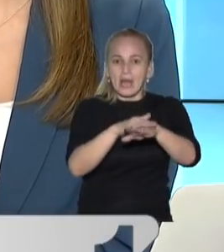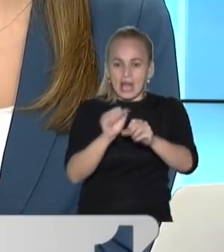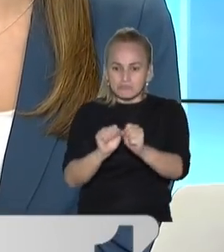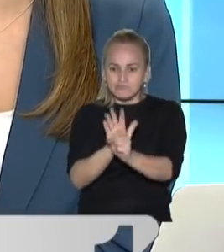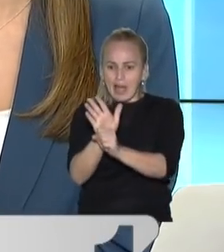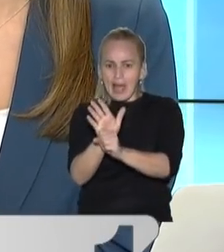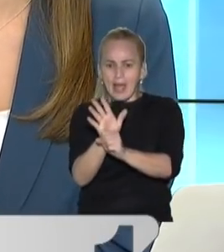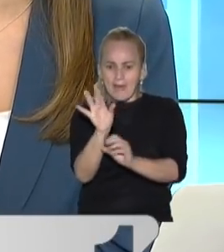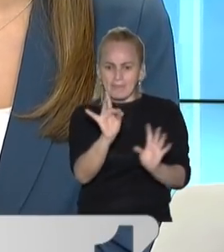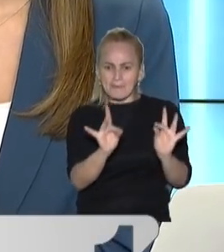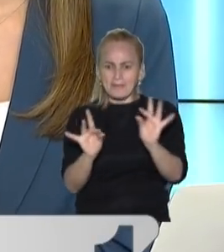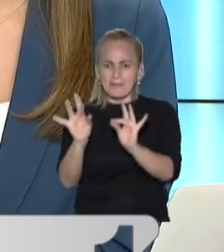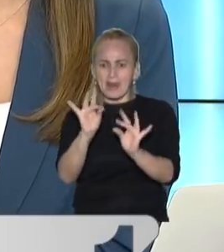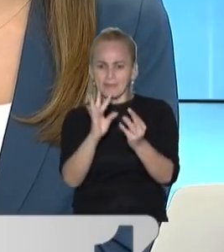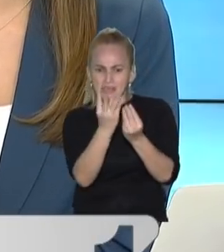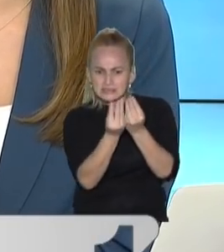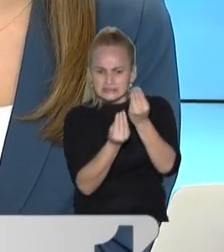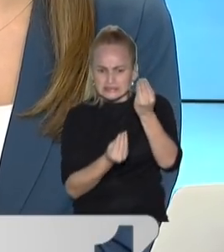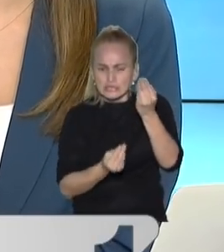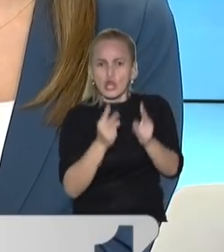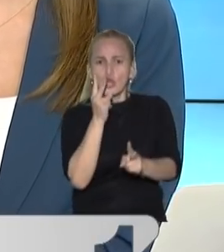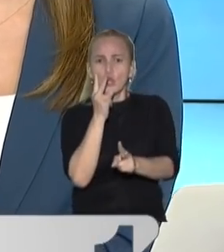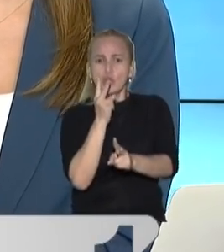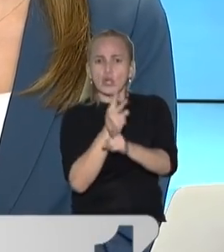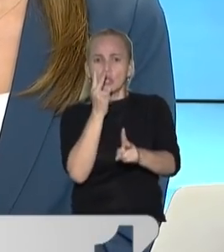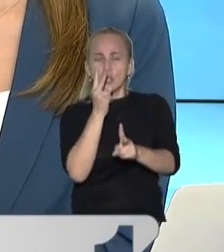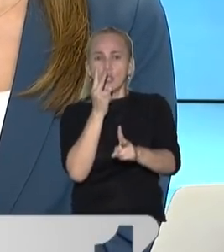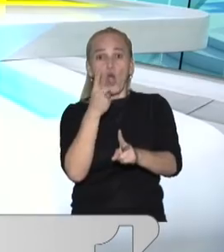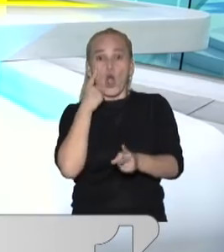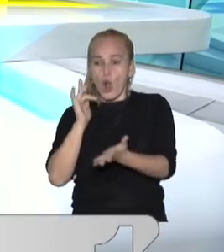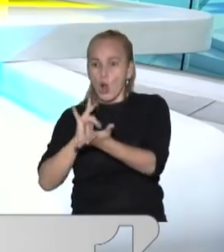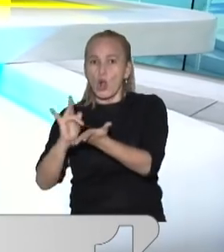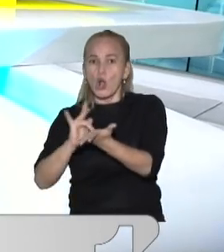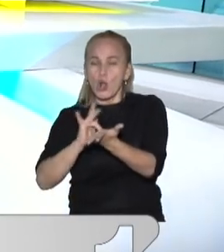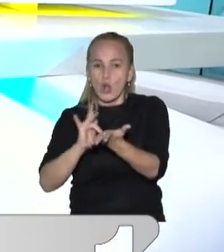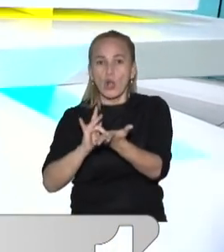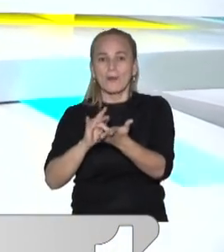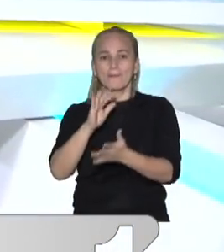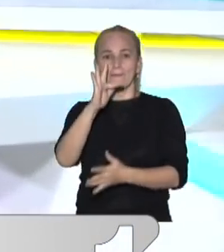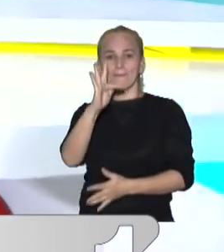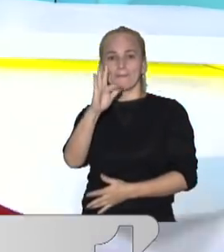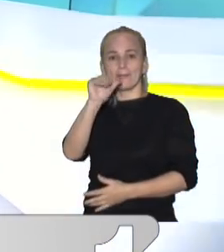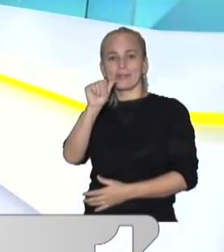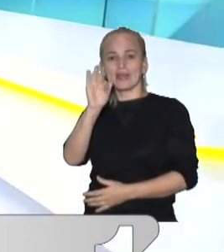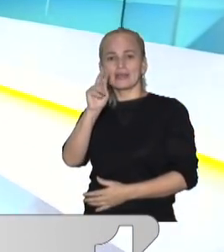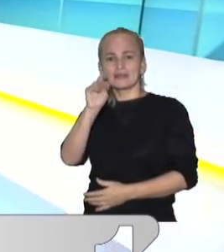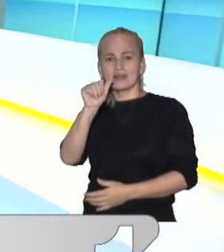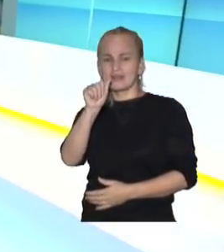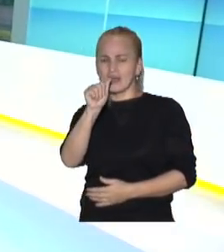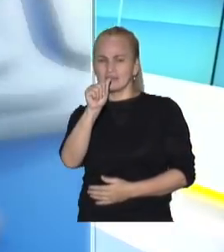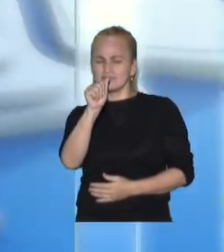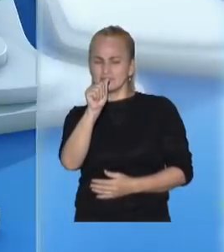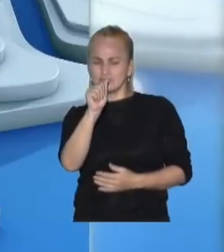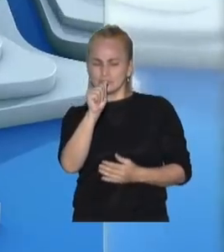letalidad más agresiva, por lo que urgen medidas restrictivas. Tatiana Rodríguez, ¿cuáles medidas se tienen